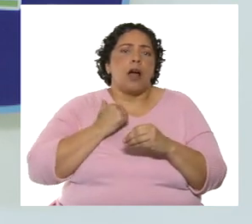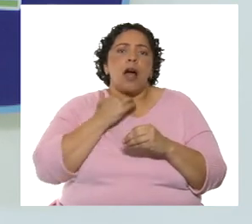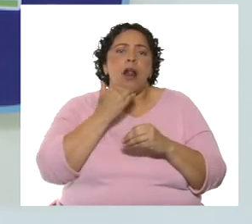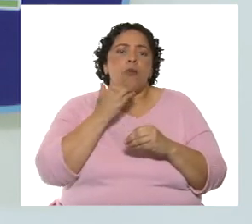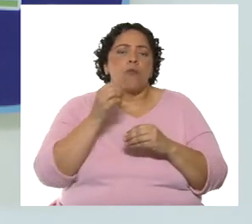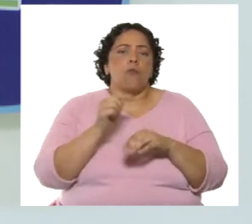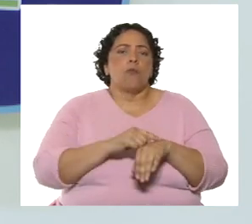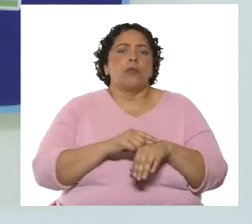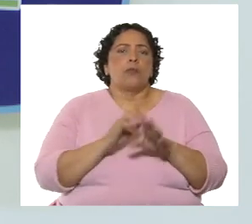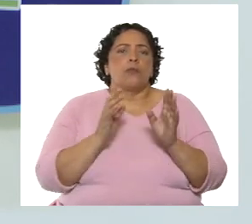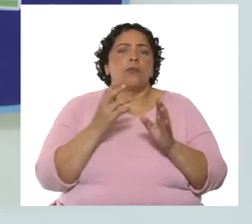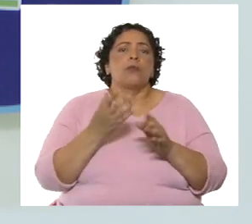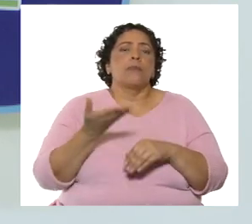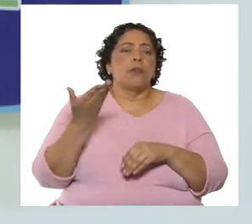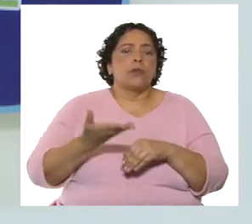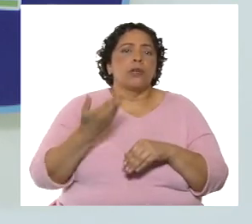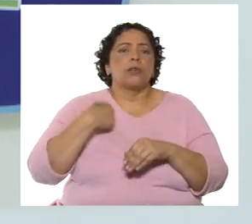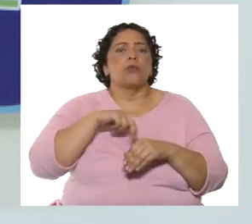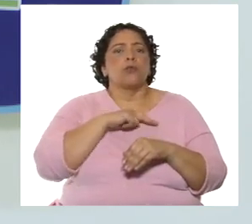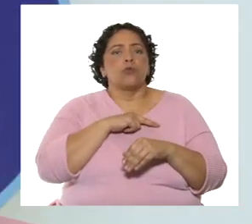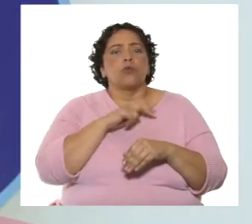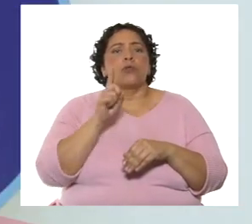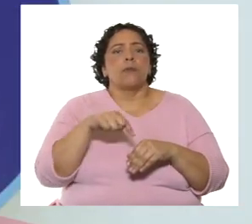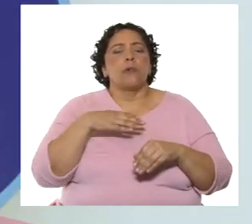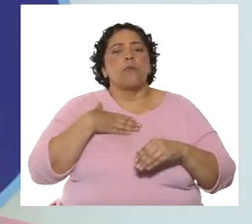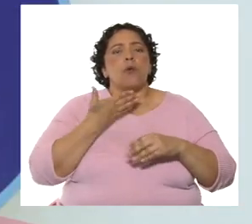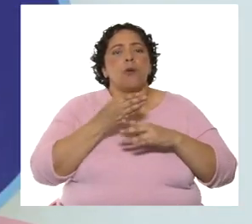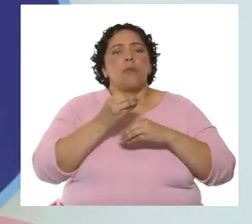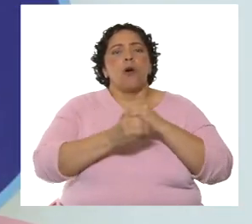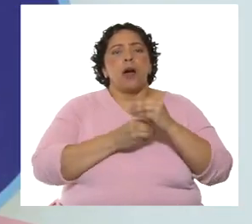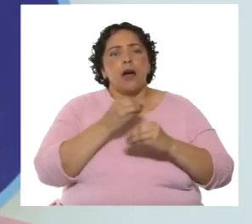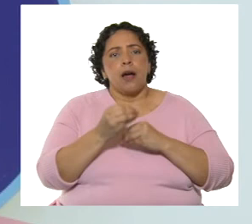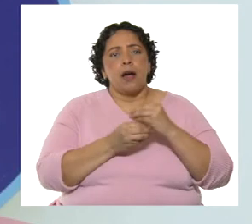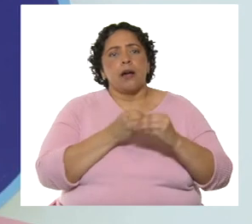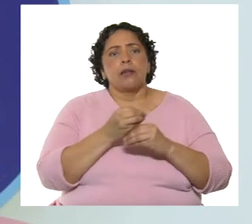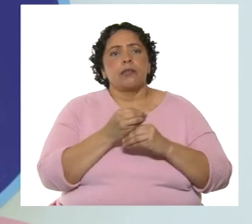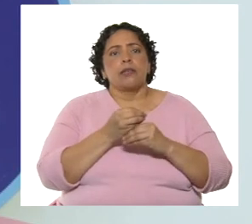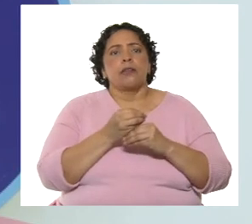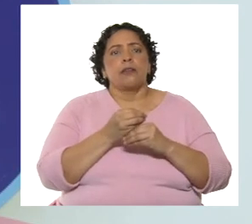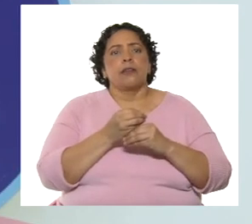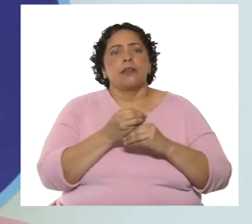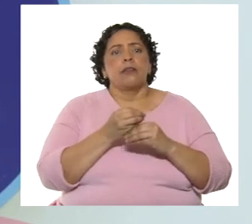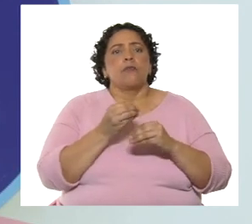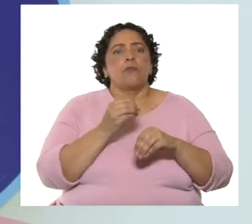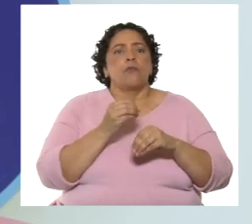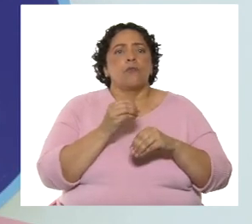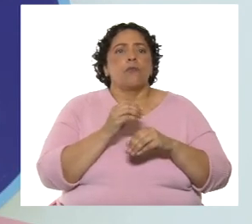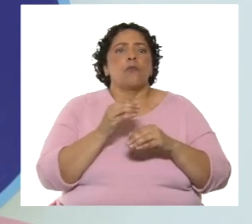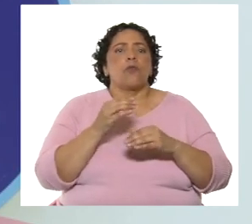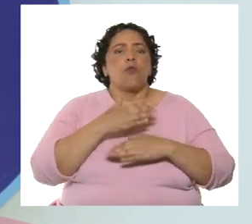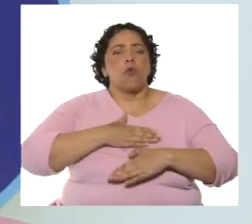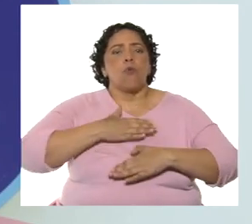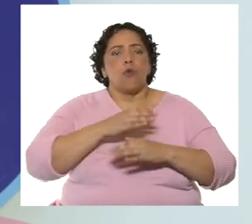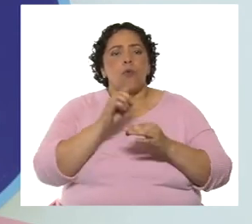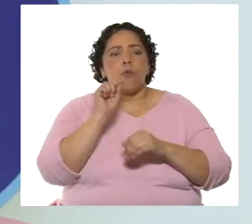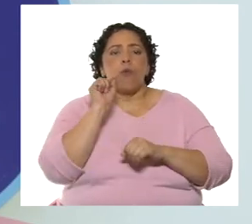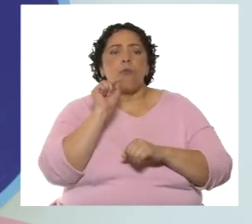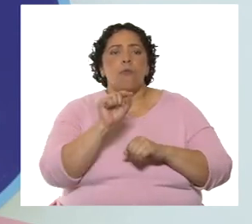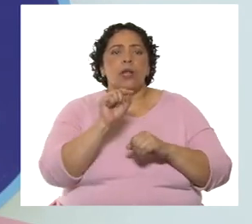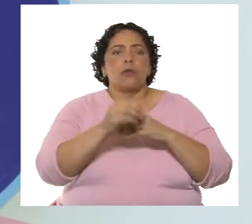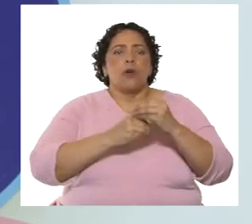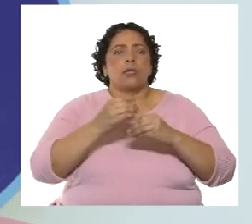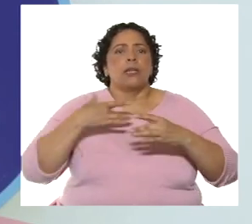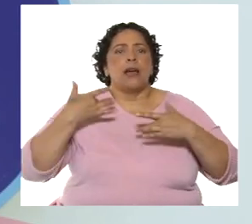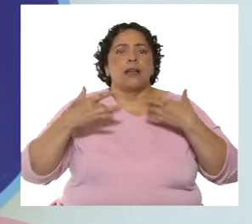determinado. Es fundamental que nosotros podamos crear cada una de las condiciones al momento de realizar las